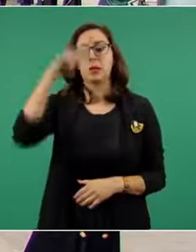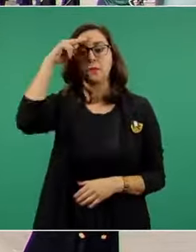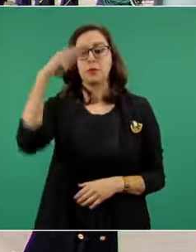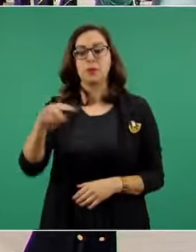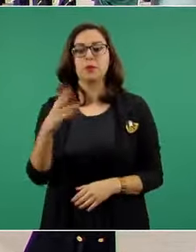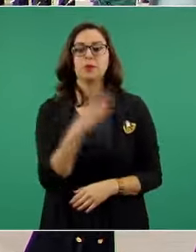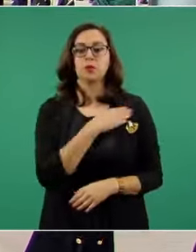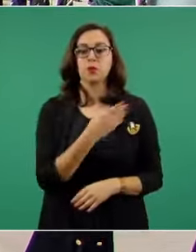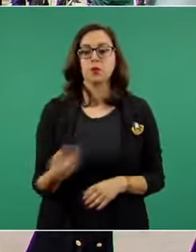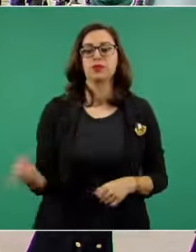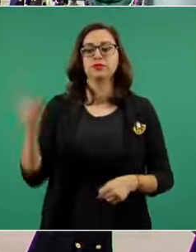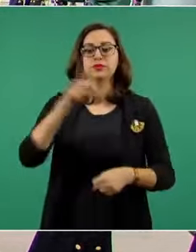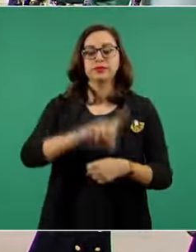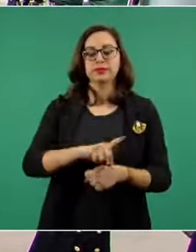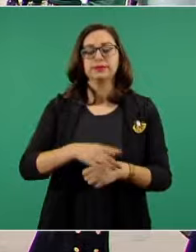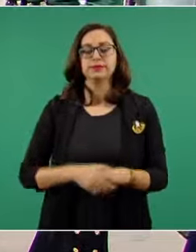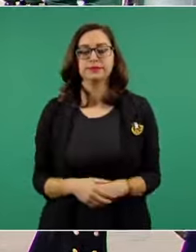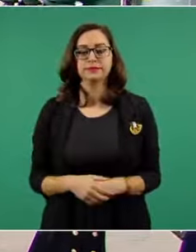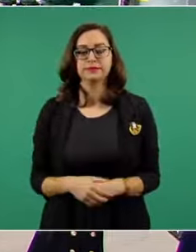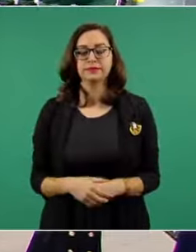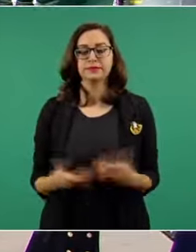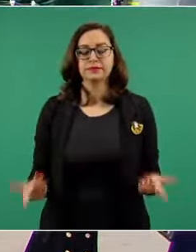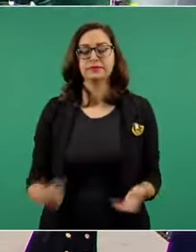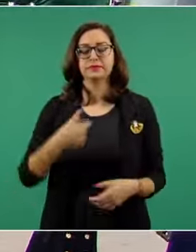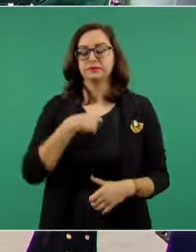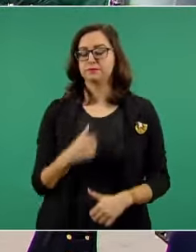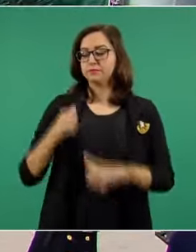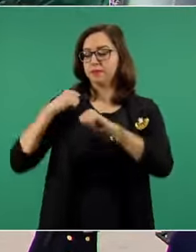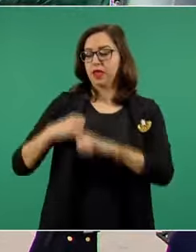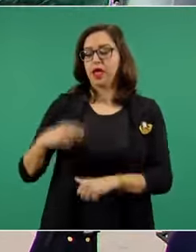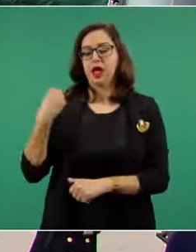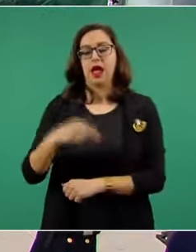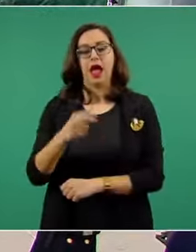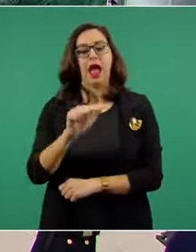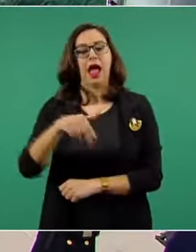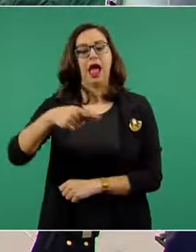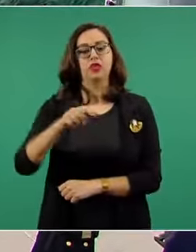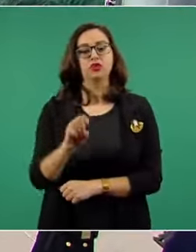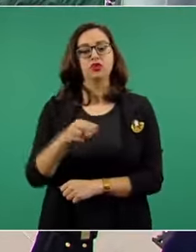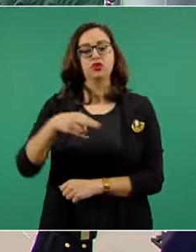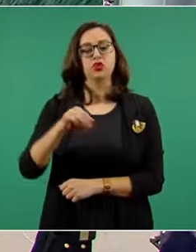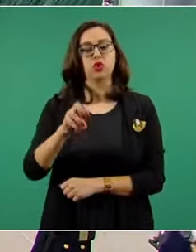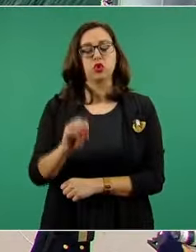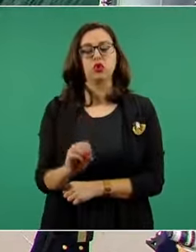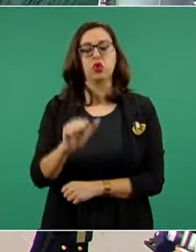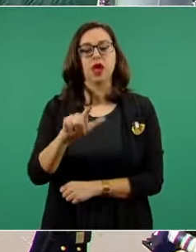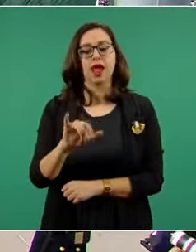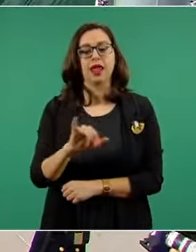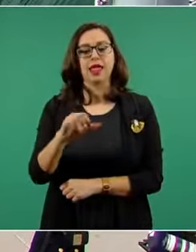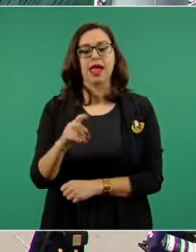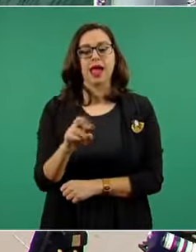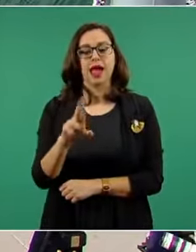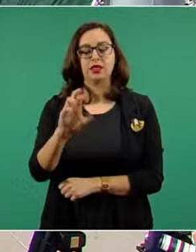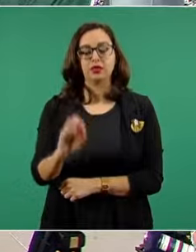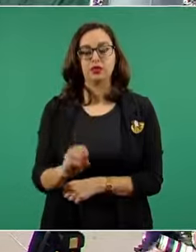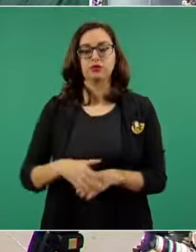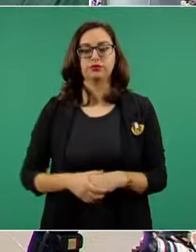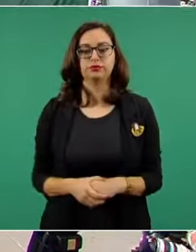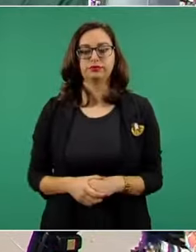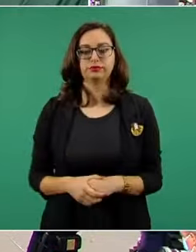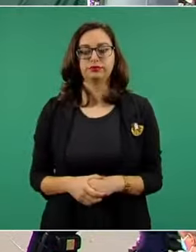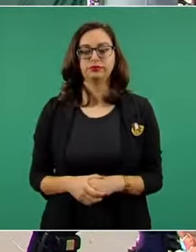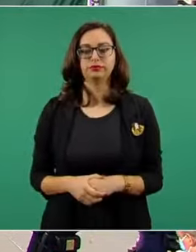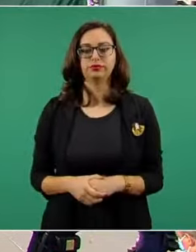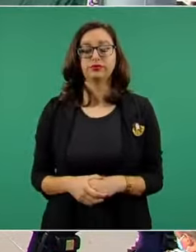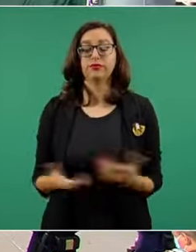días. Cordialmente les saluda el comisario Antonio Alejandro Ramos Argüello. Debemos tener muy